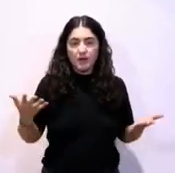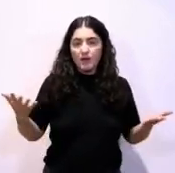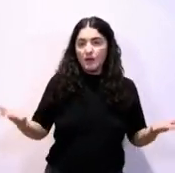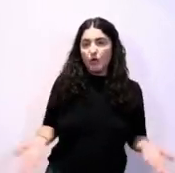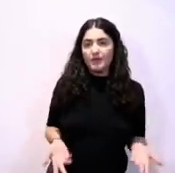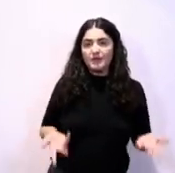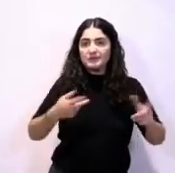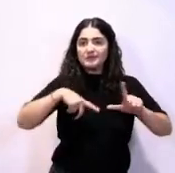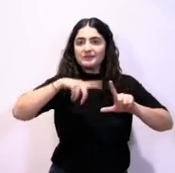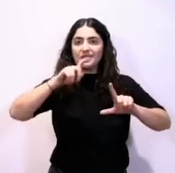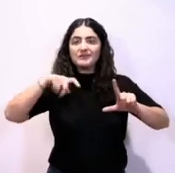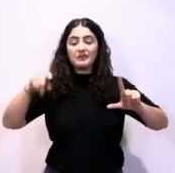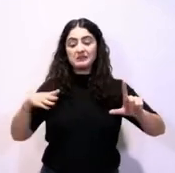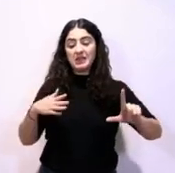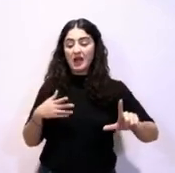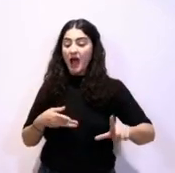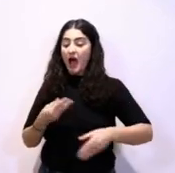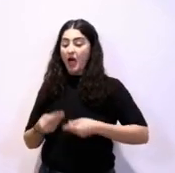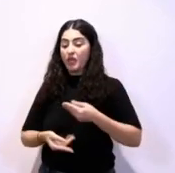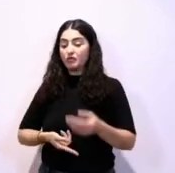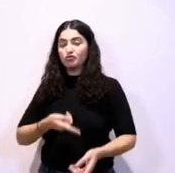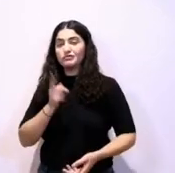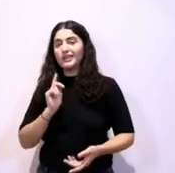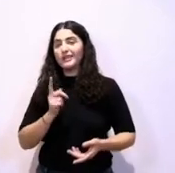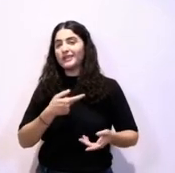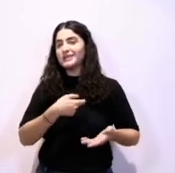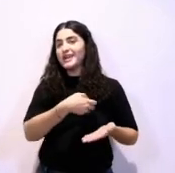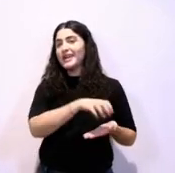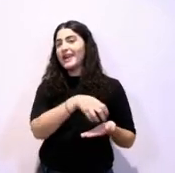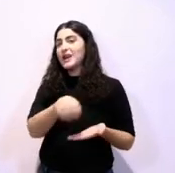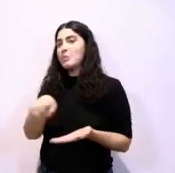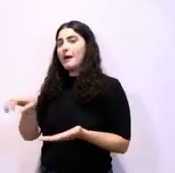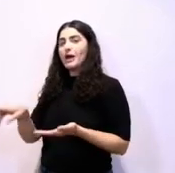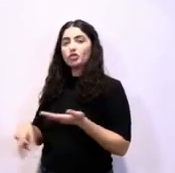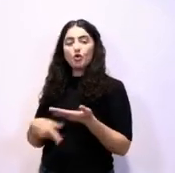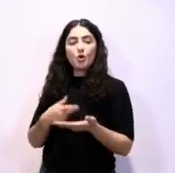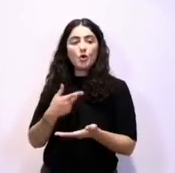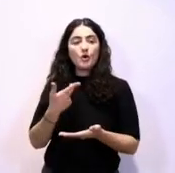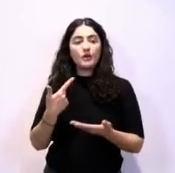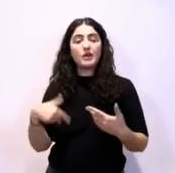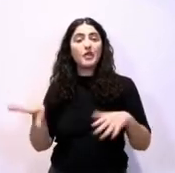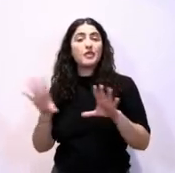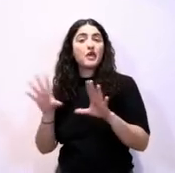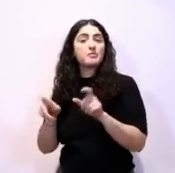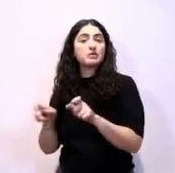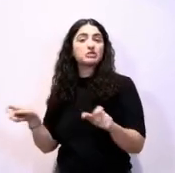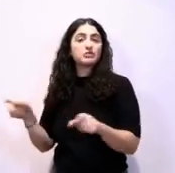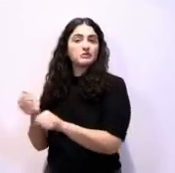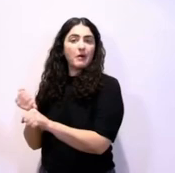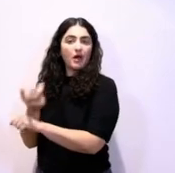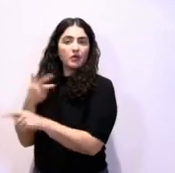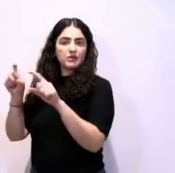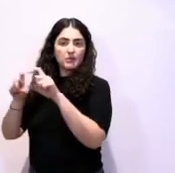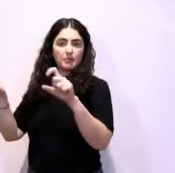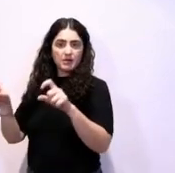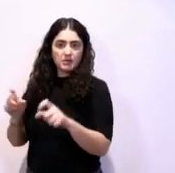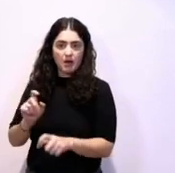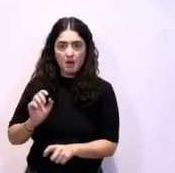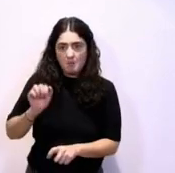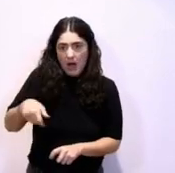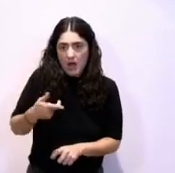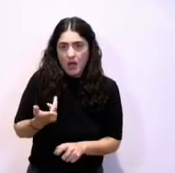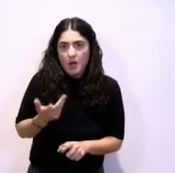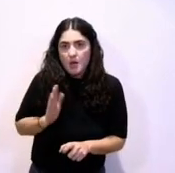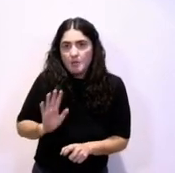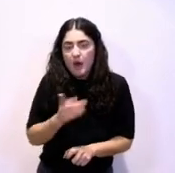lo reparto formalmente, he repartido entre los 100 trabajadores de una empresa? Hombre, ya, pero tendrá usted que comprobar que le llegan o